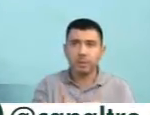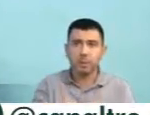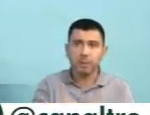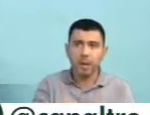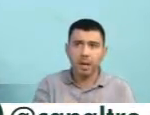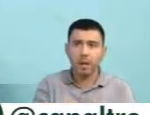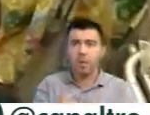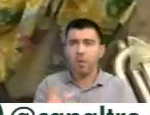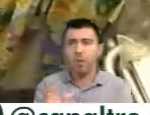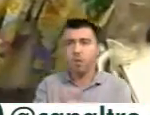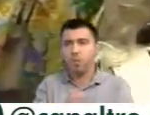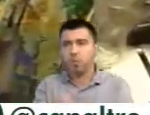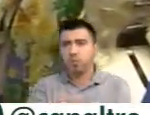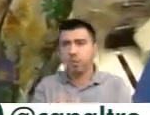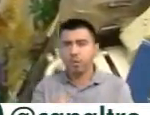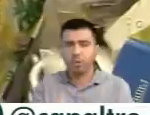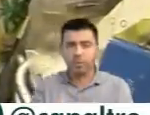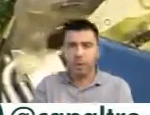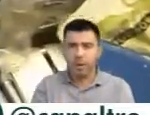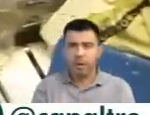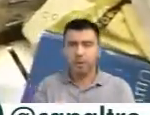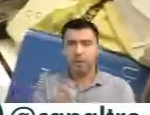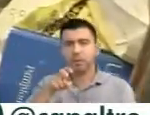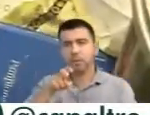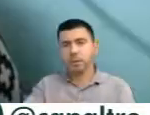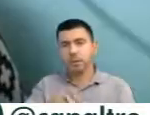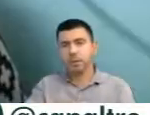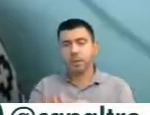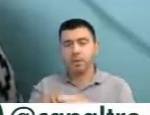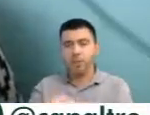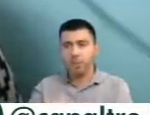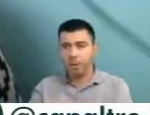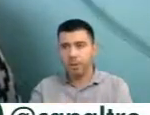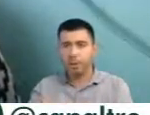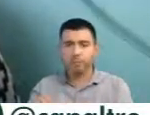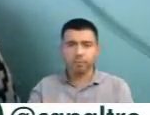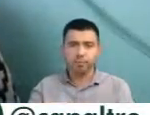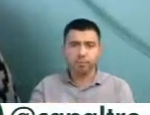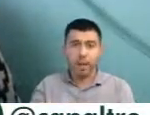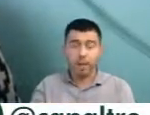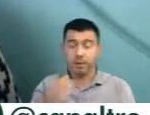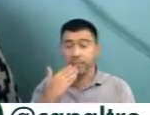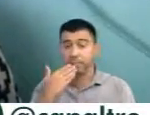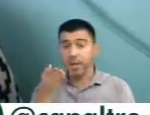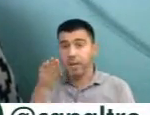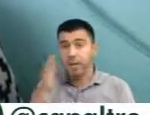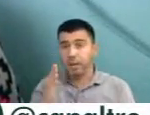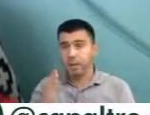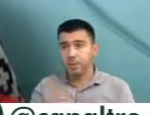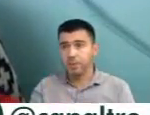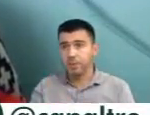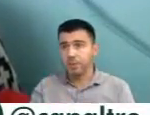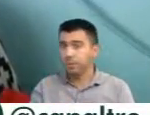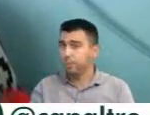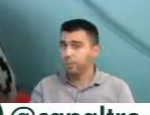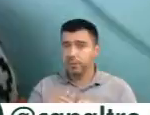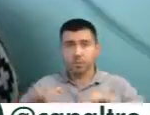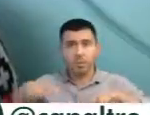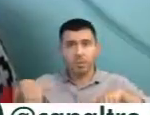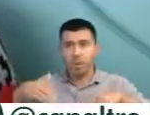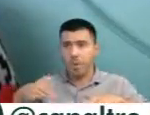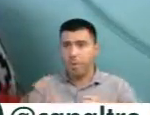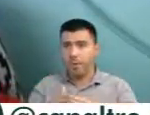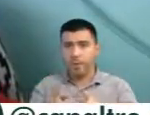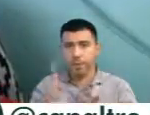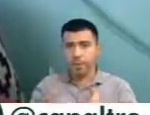y sillas que teníais guardadas que gracias a dios no lo había gente hospeda